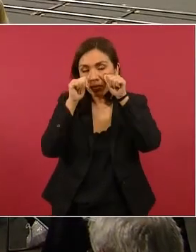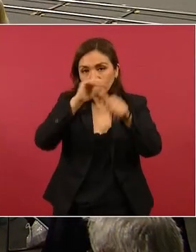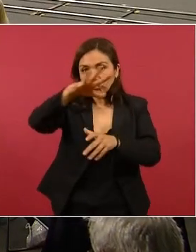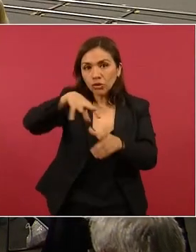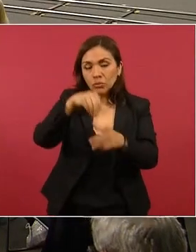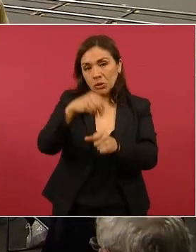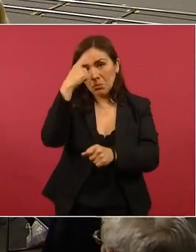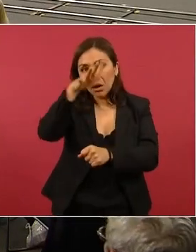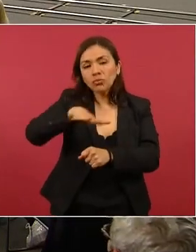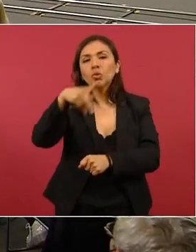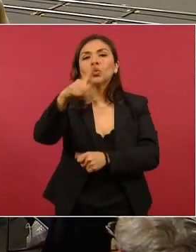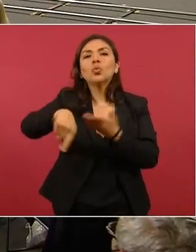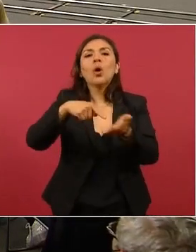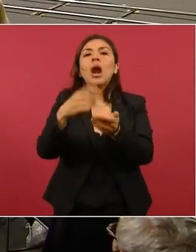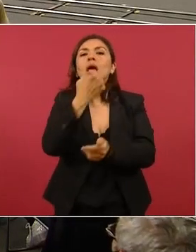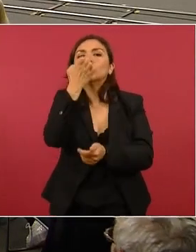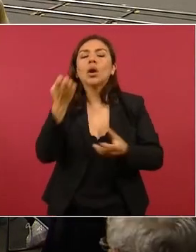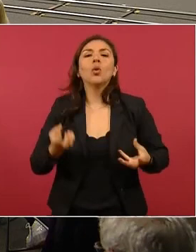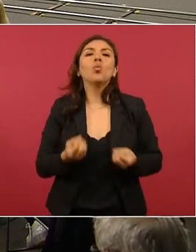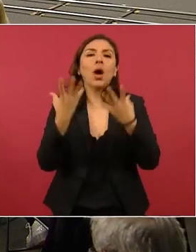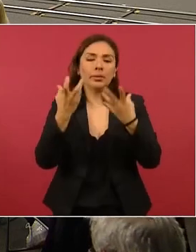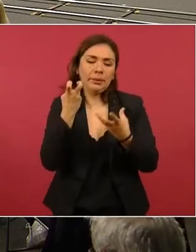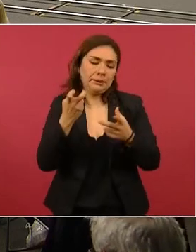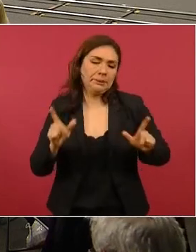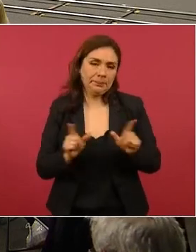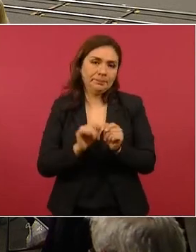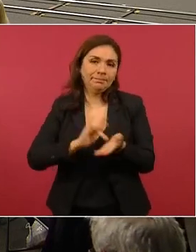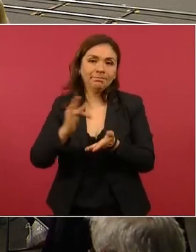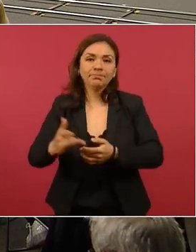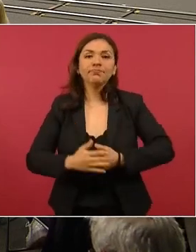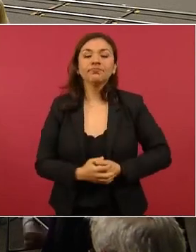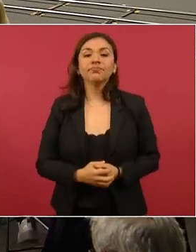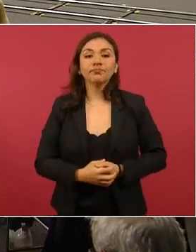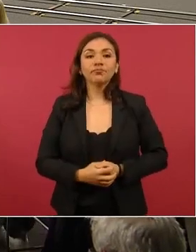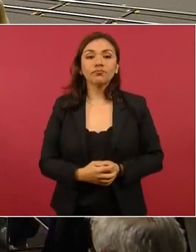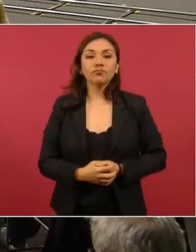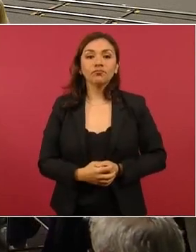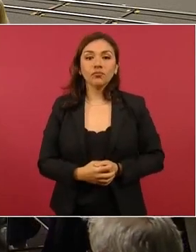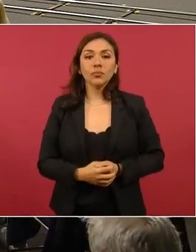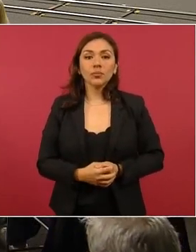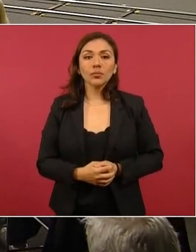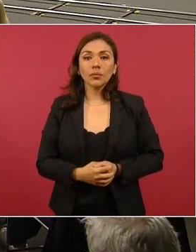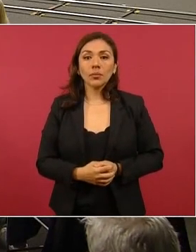del total de sus escuelas. Es cuanto. Muchísimas gracias.